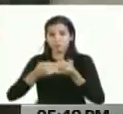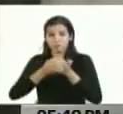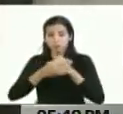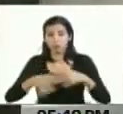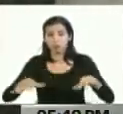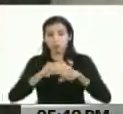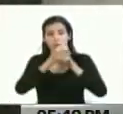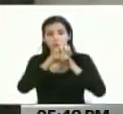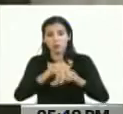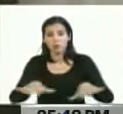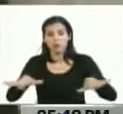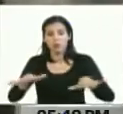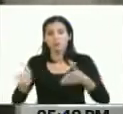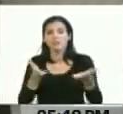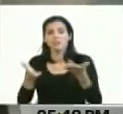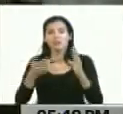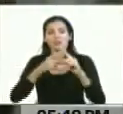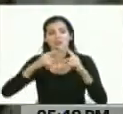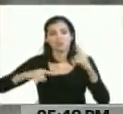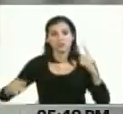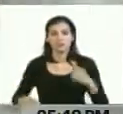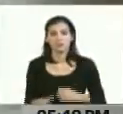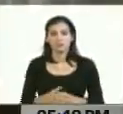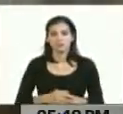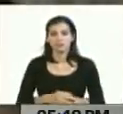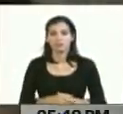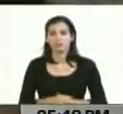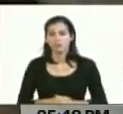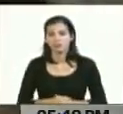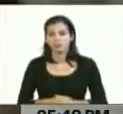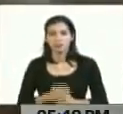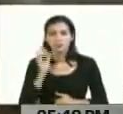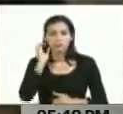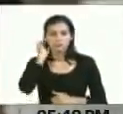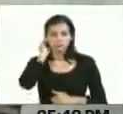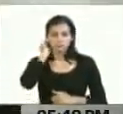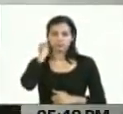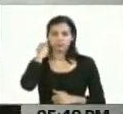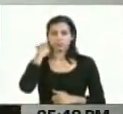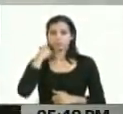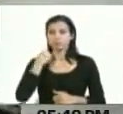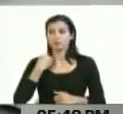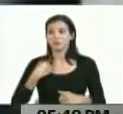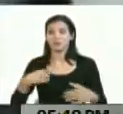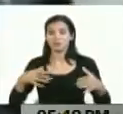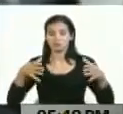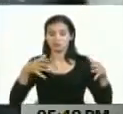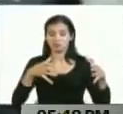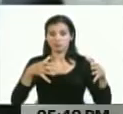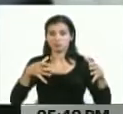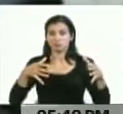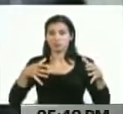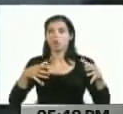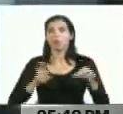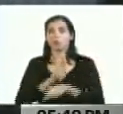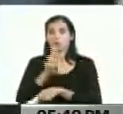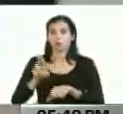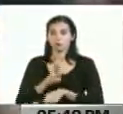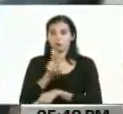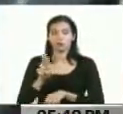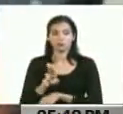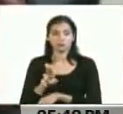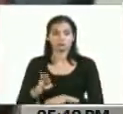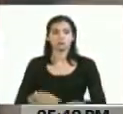bomba de agua de una unidad militar de regimiento Guardia de Honor. Esas son las unidades que son el uso y disfrute